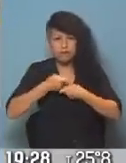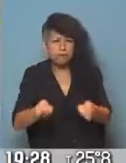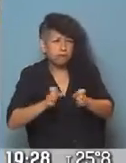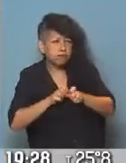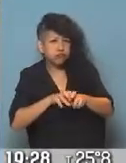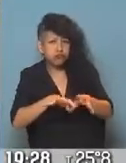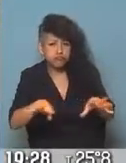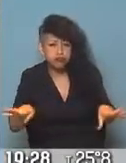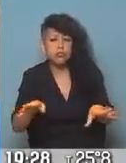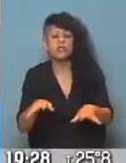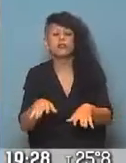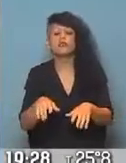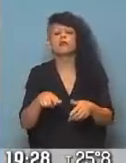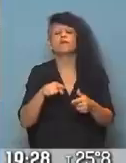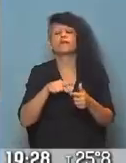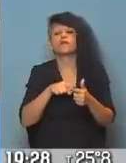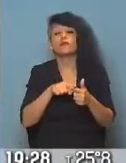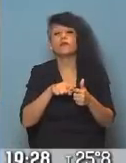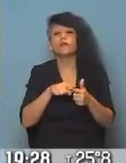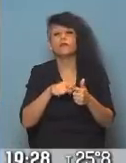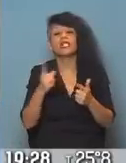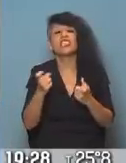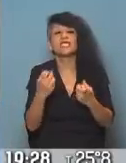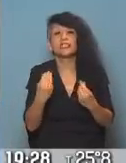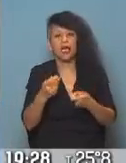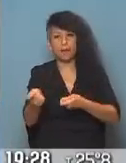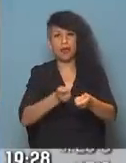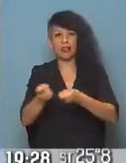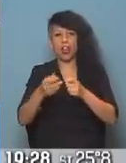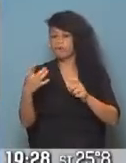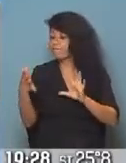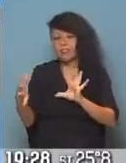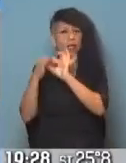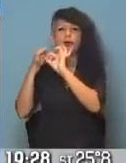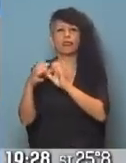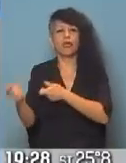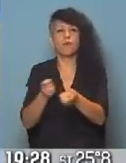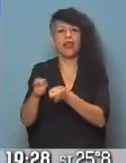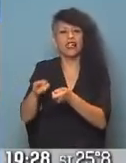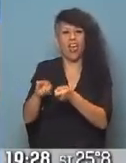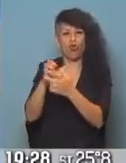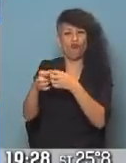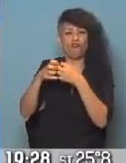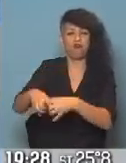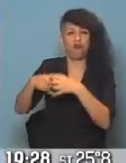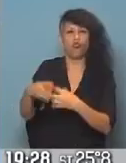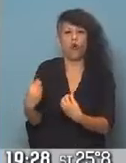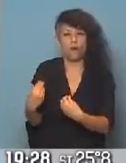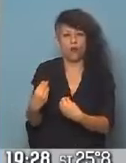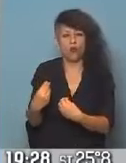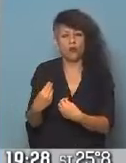déficit fiscal y déficit externo necesitas al mercado y depende del mercado lamentablemente entonces me parece que eso